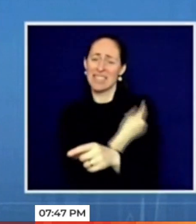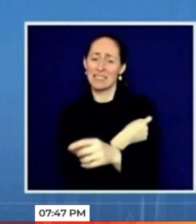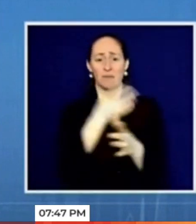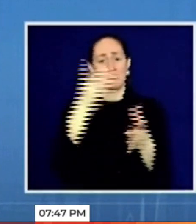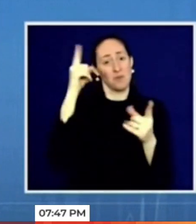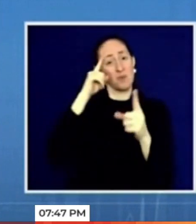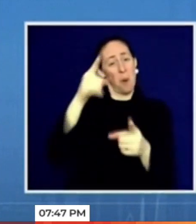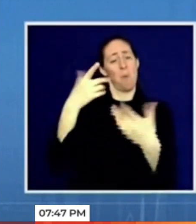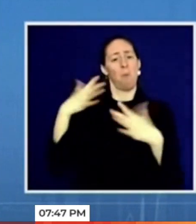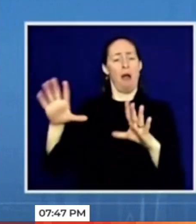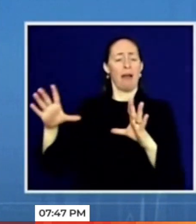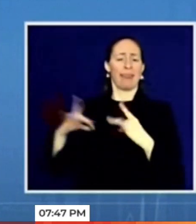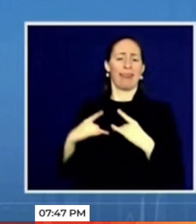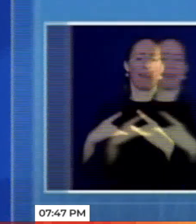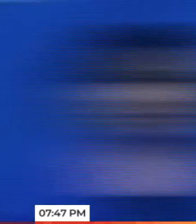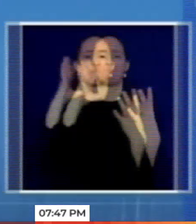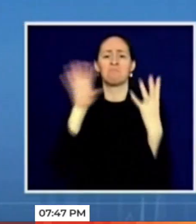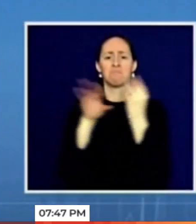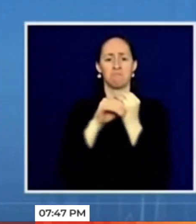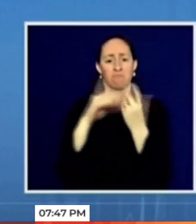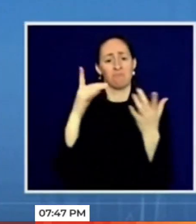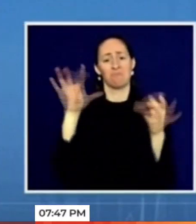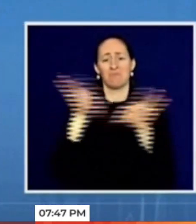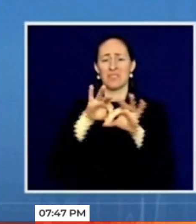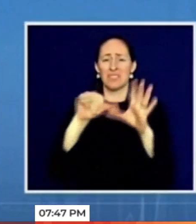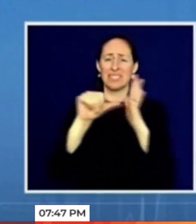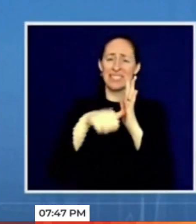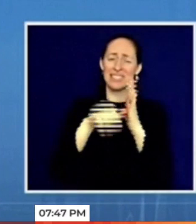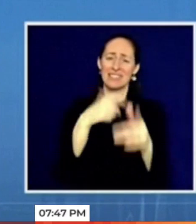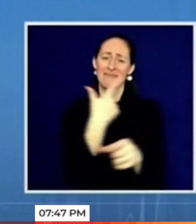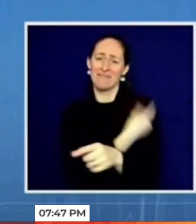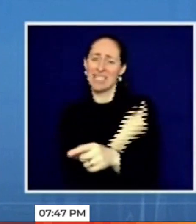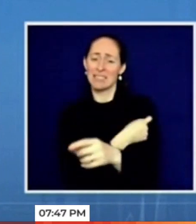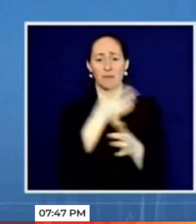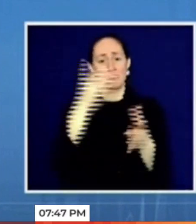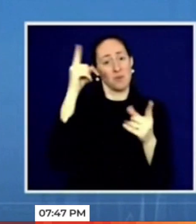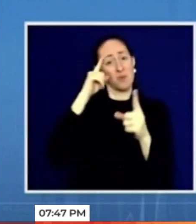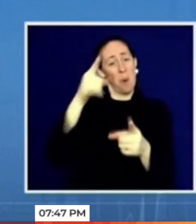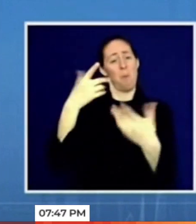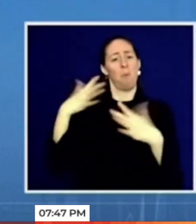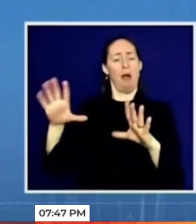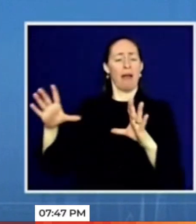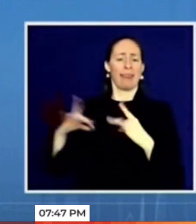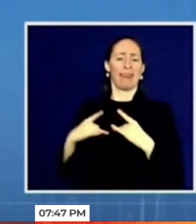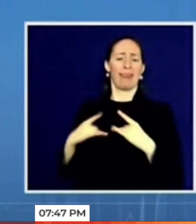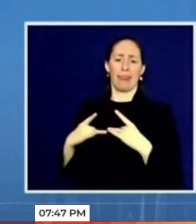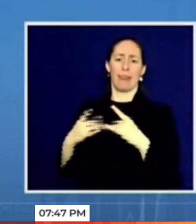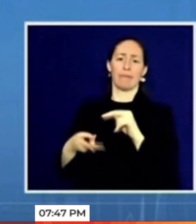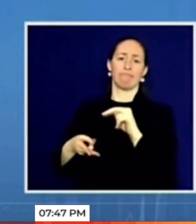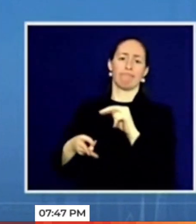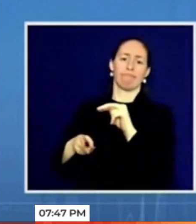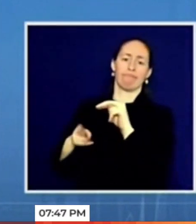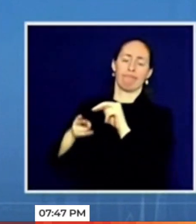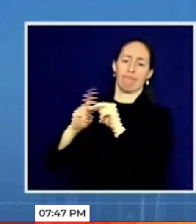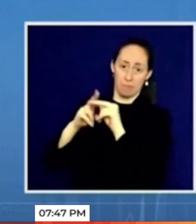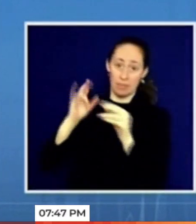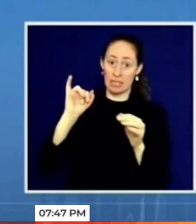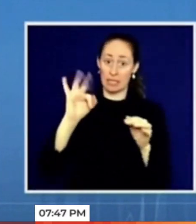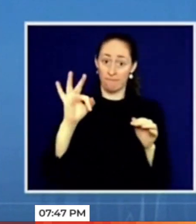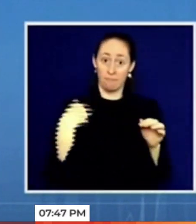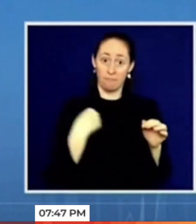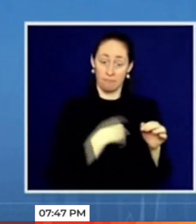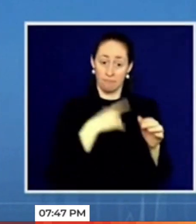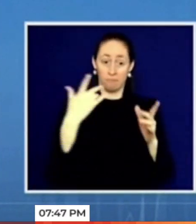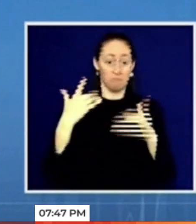Si podemos, continuaremos a este ritmo. Las tasas de casos están bajando, las vacunas están aumentando y creo que el 1 de julio sería